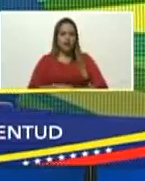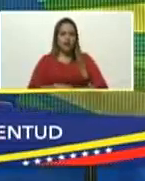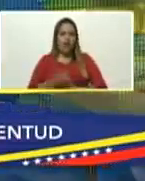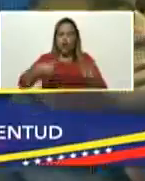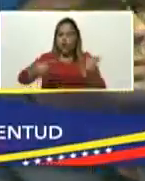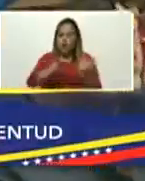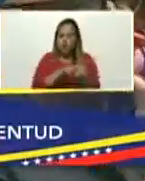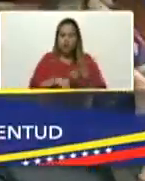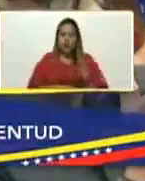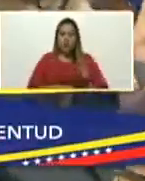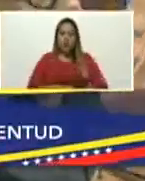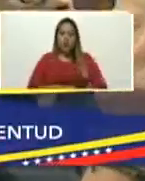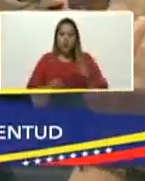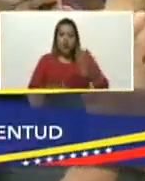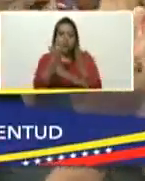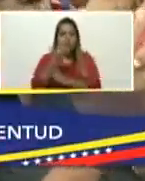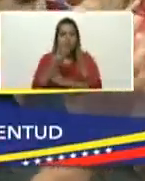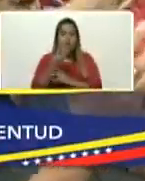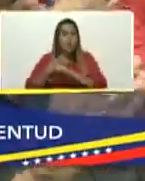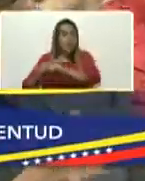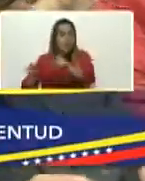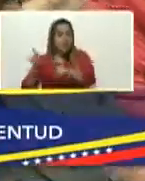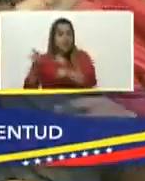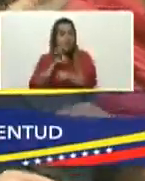refundacional de una nueva república, a diferencia de Chile,